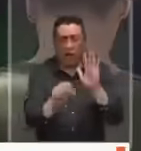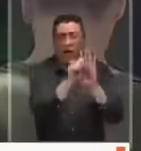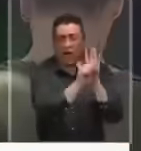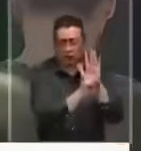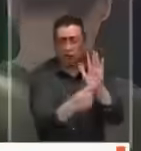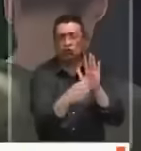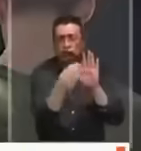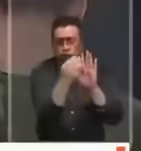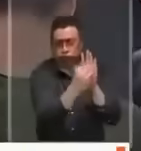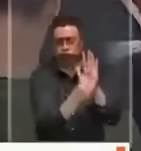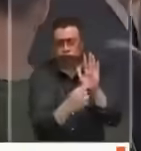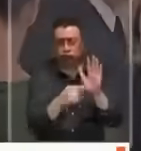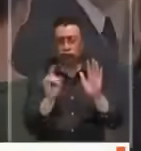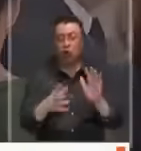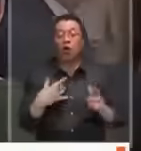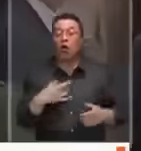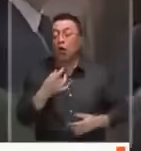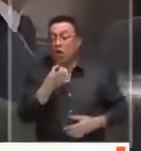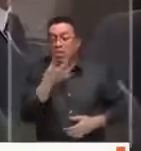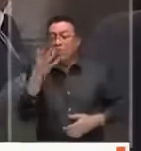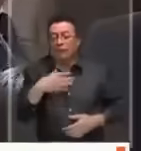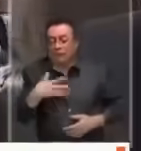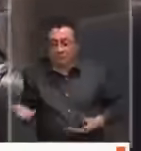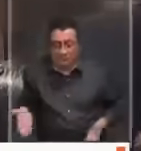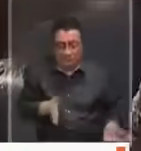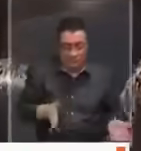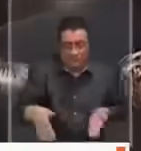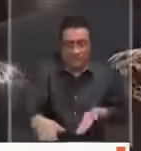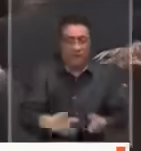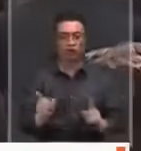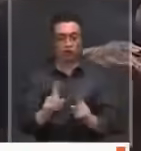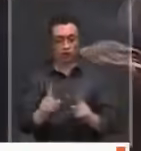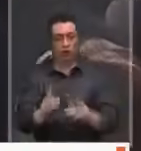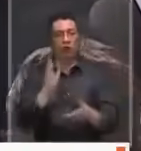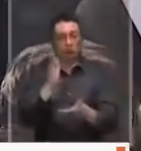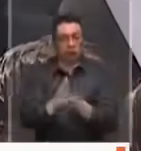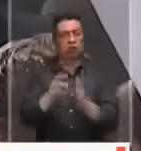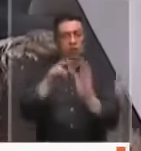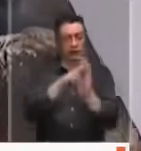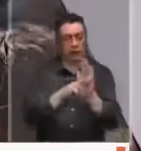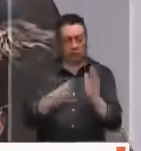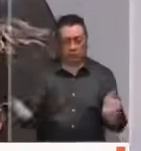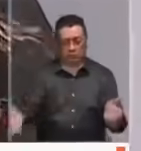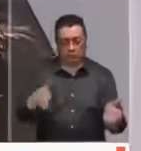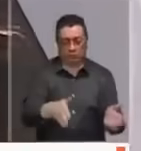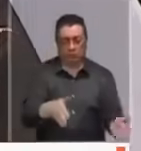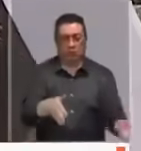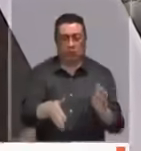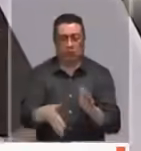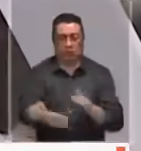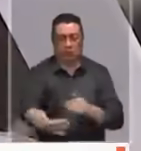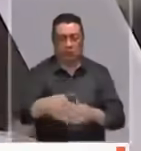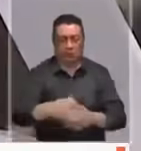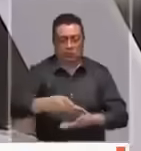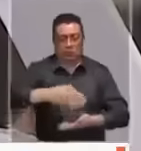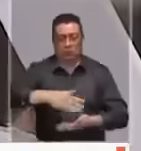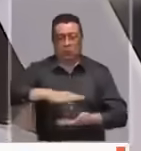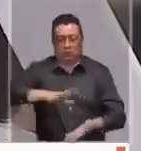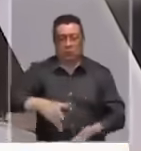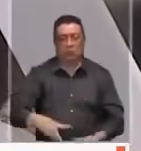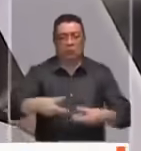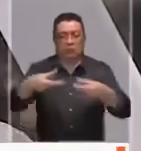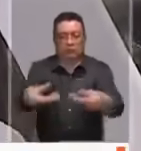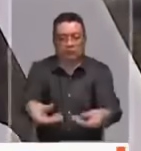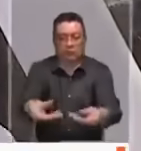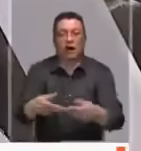está hecho al azar. Siempre tiene una flexibilidad, me decían, ¿eh? Hoy día conversaba en la mañana en la radio estos aspectos más protocolares con